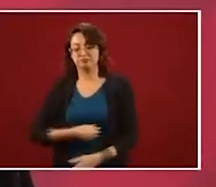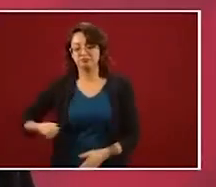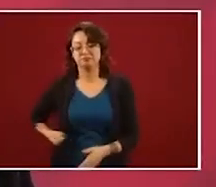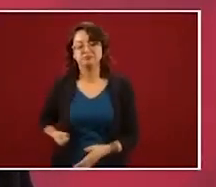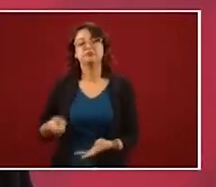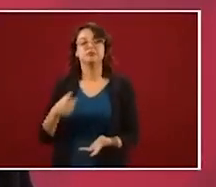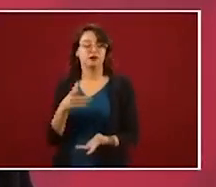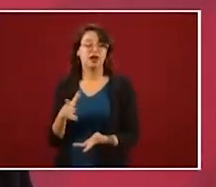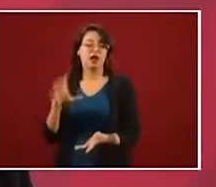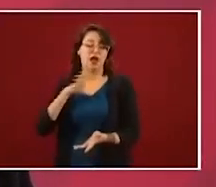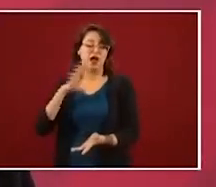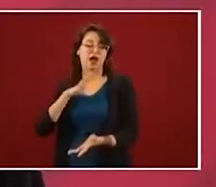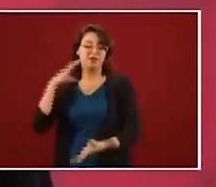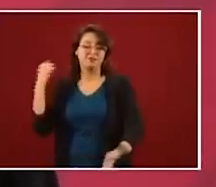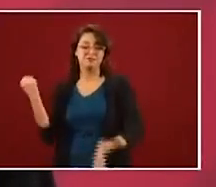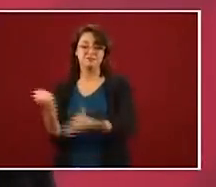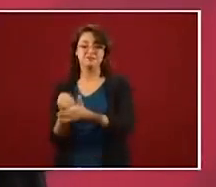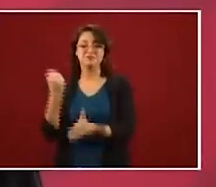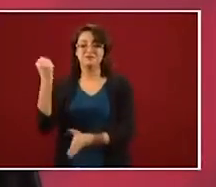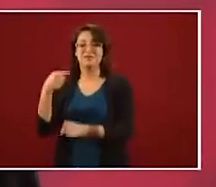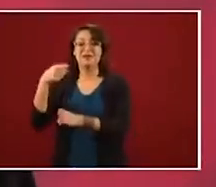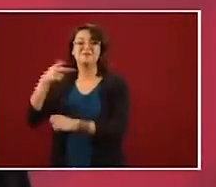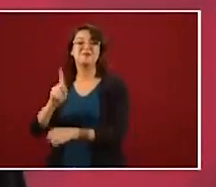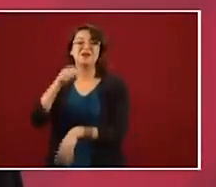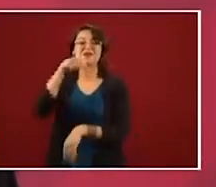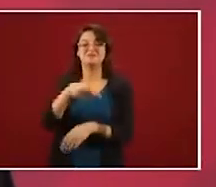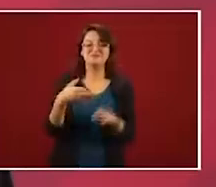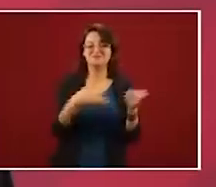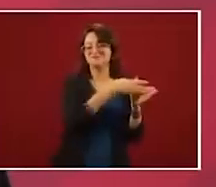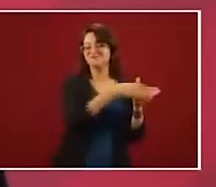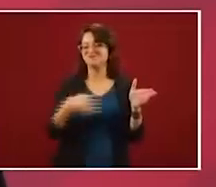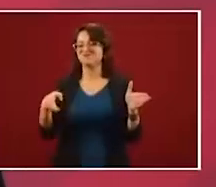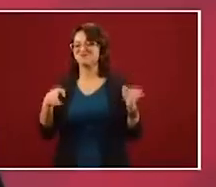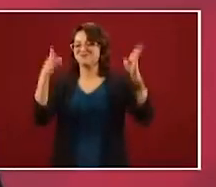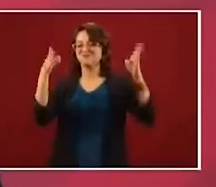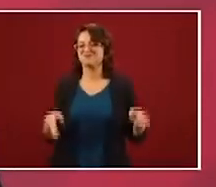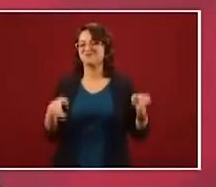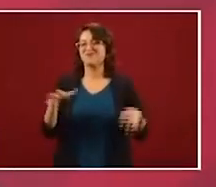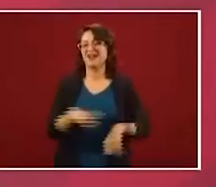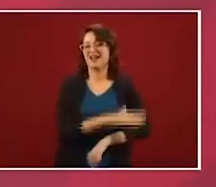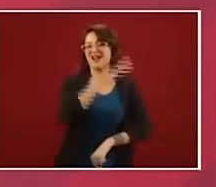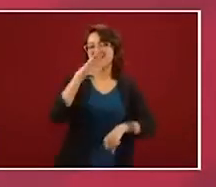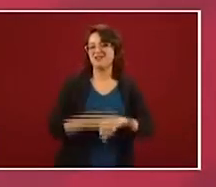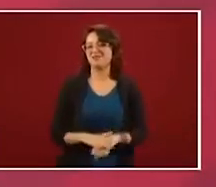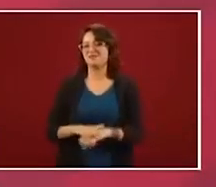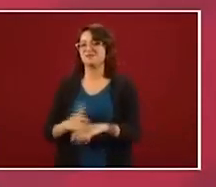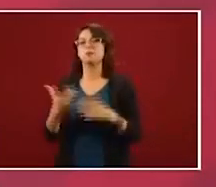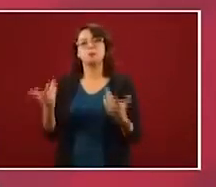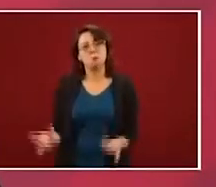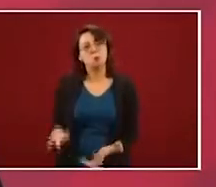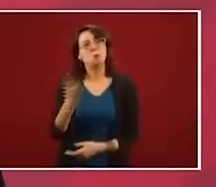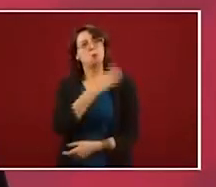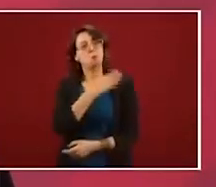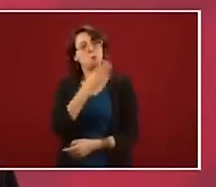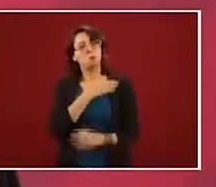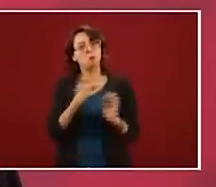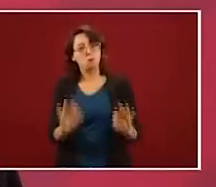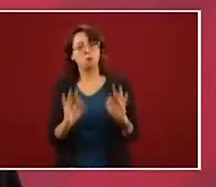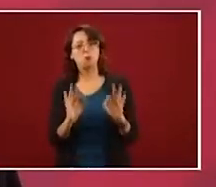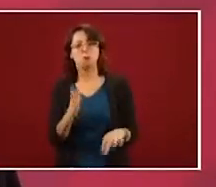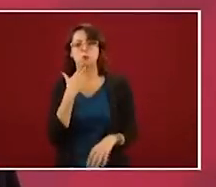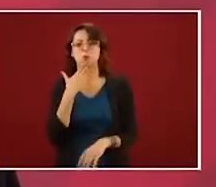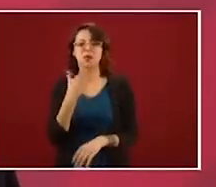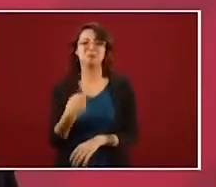considerada en nuestra ley y no está reflejada en estos ya de por sí buenos resultados de